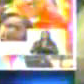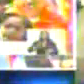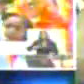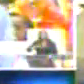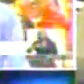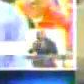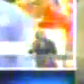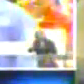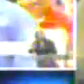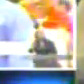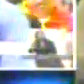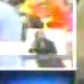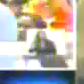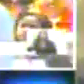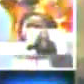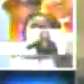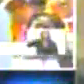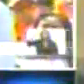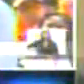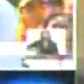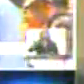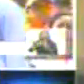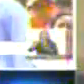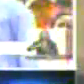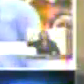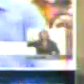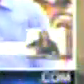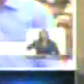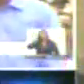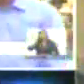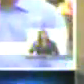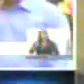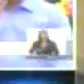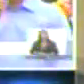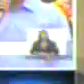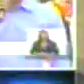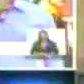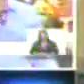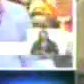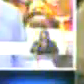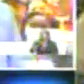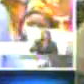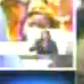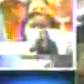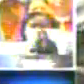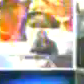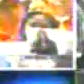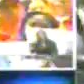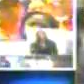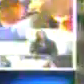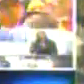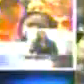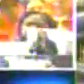de ese programa por irresponsables difamadores? Quizás el cuento para muchos sea una nimiedad, pero no podemos permitir que ataquen